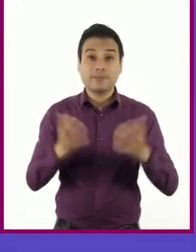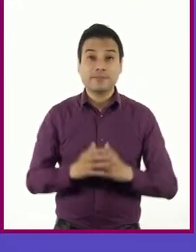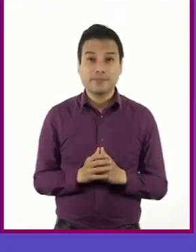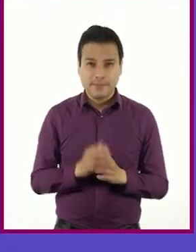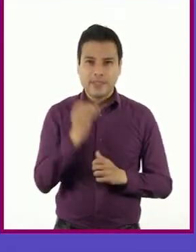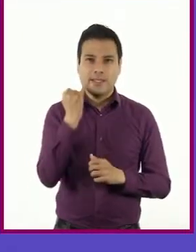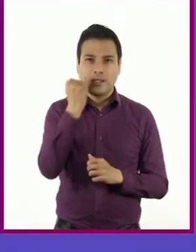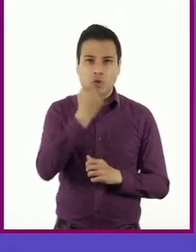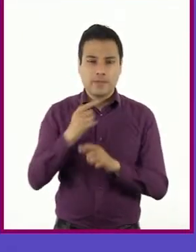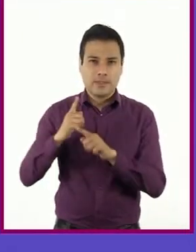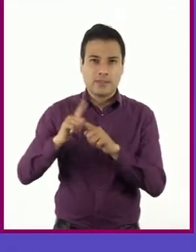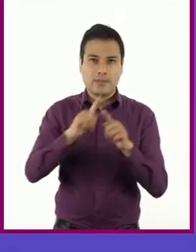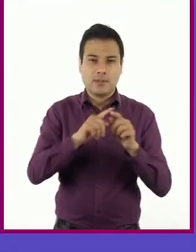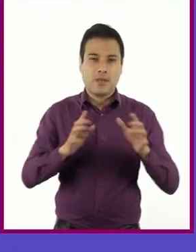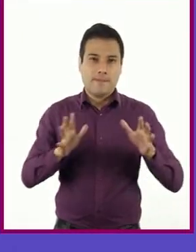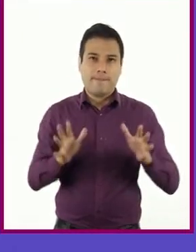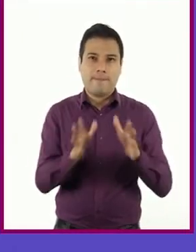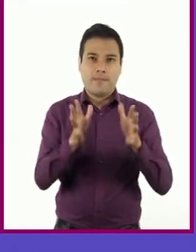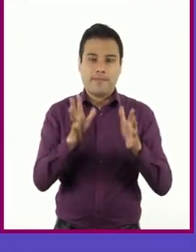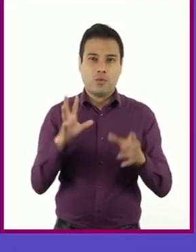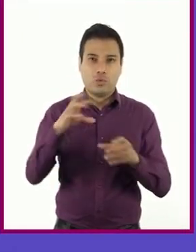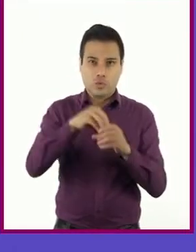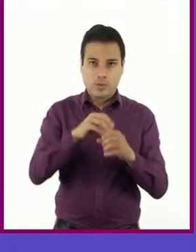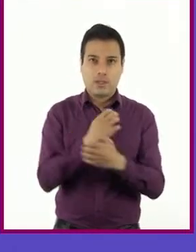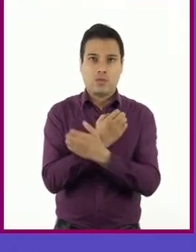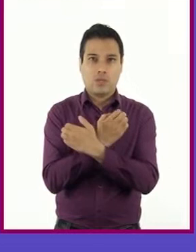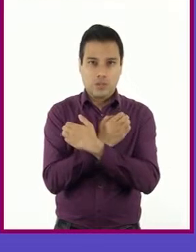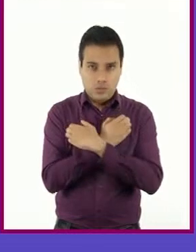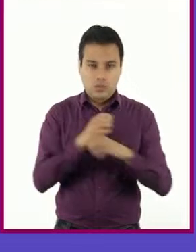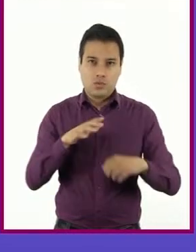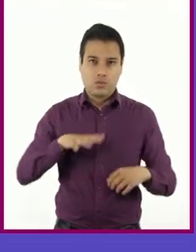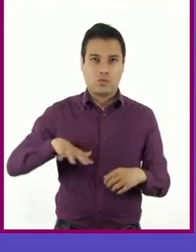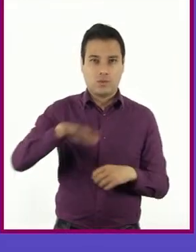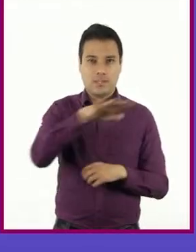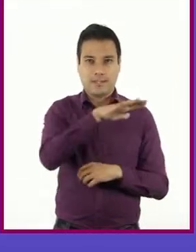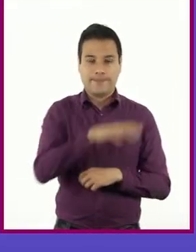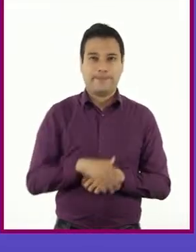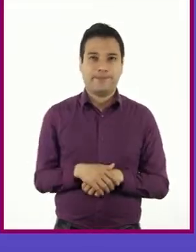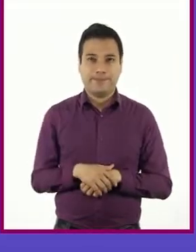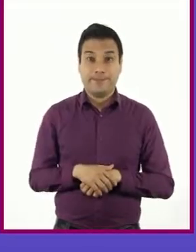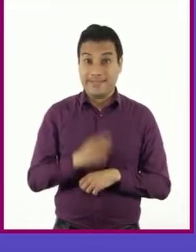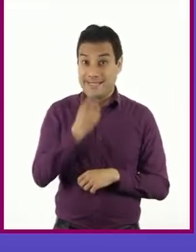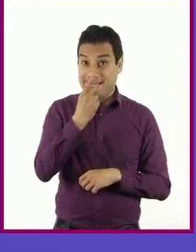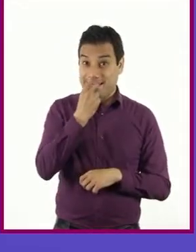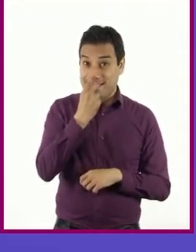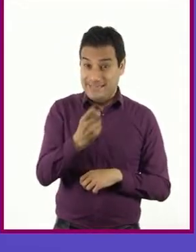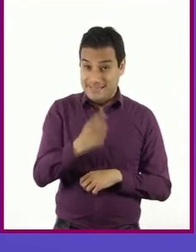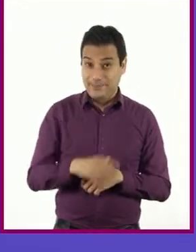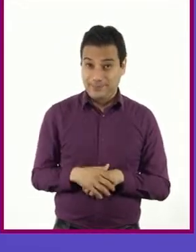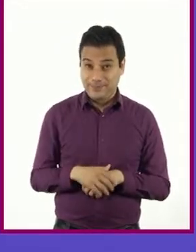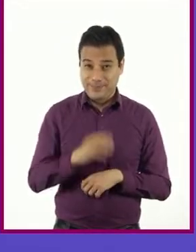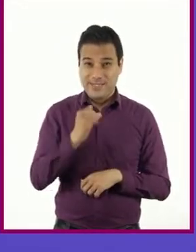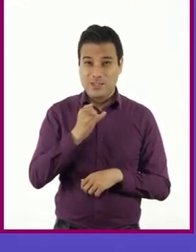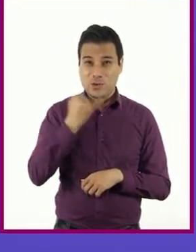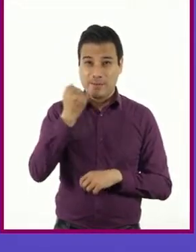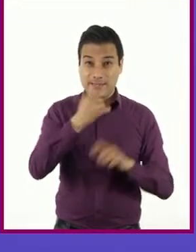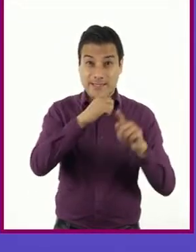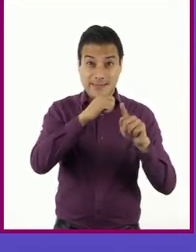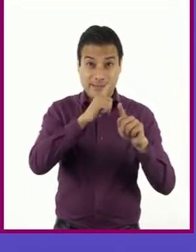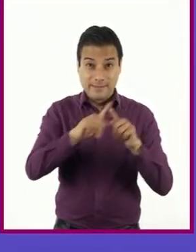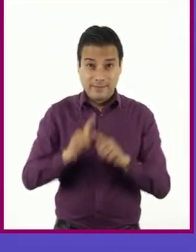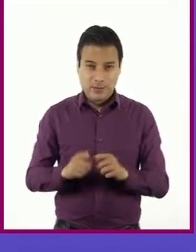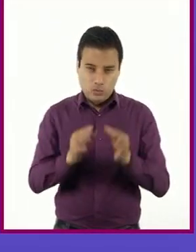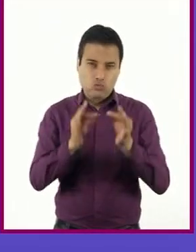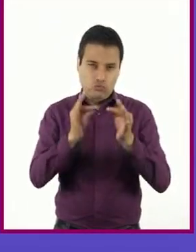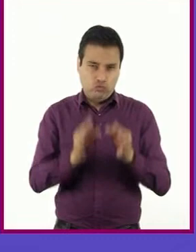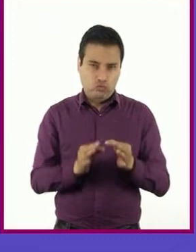multilingüismo para la inclusión en la educación y la sociedad, el cual reconoce a las lenguas y el multilingüismo para fomentar la inclusión y